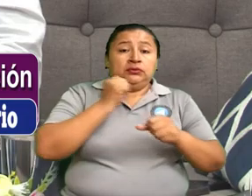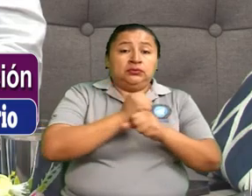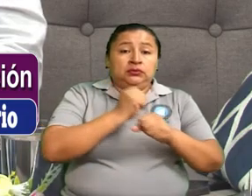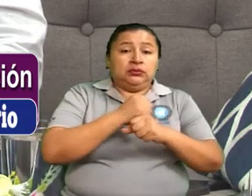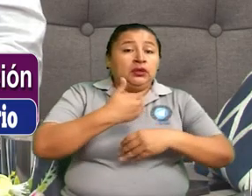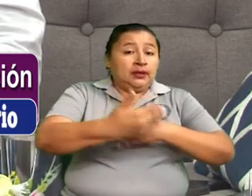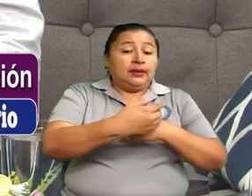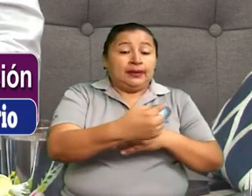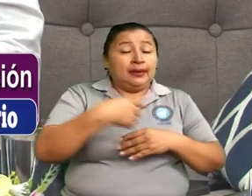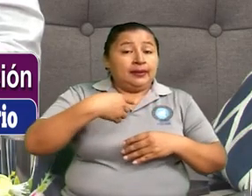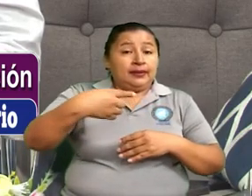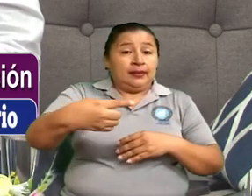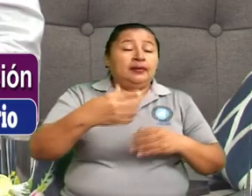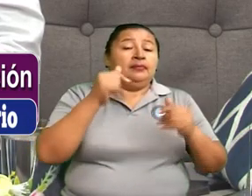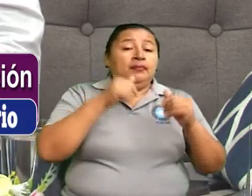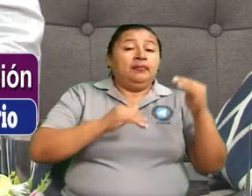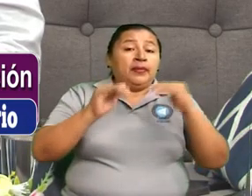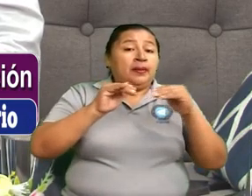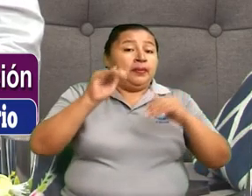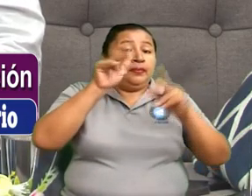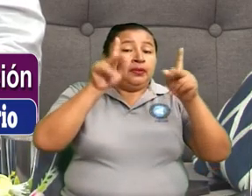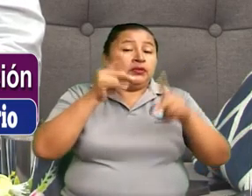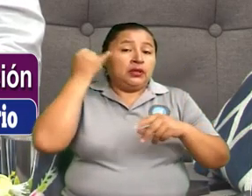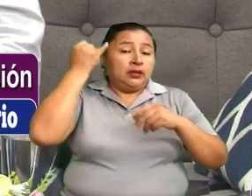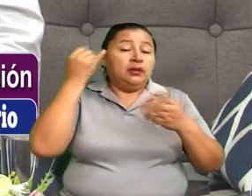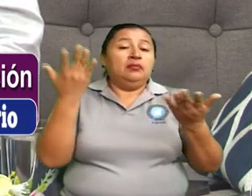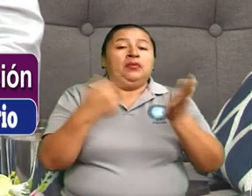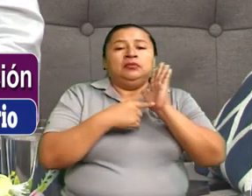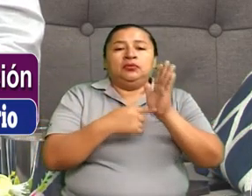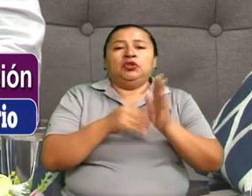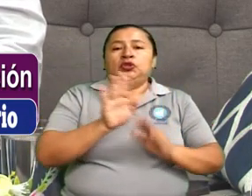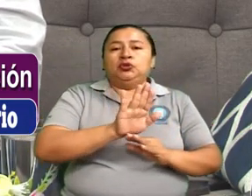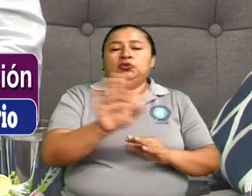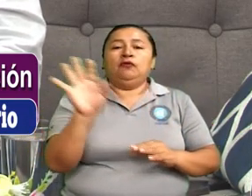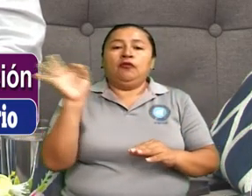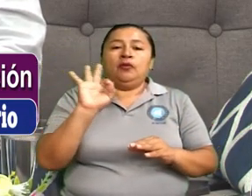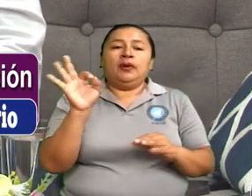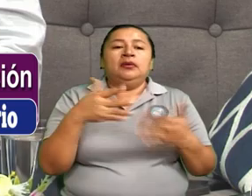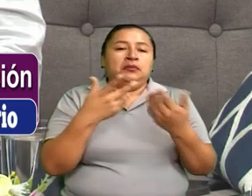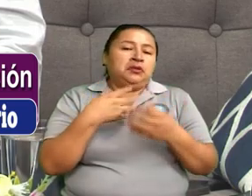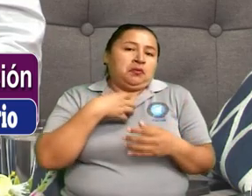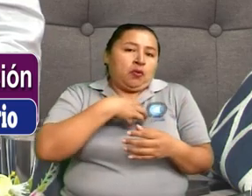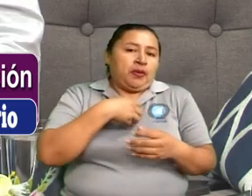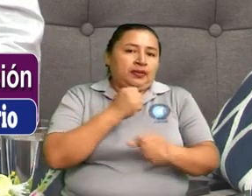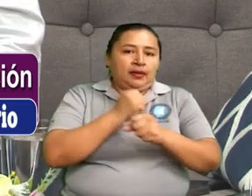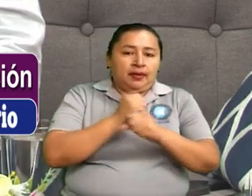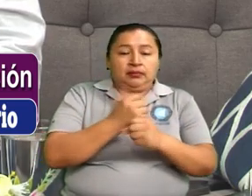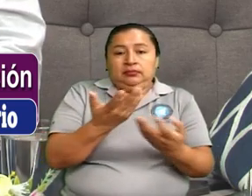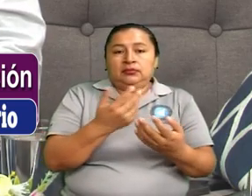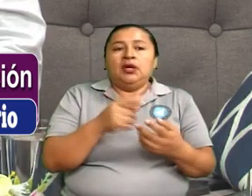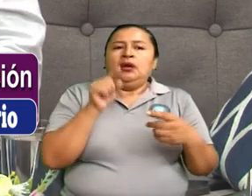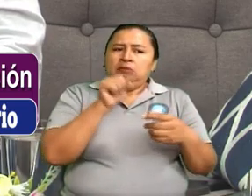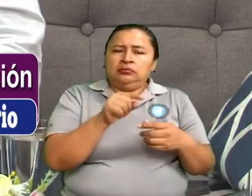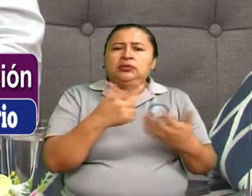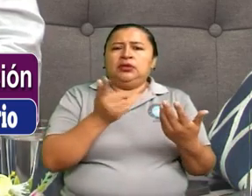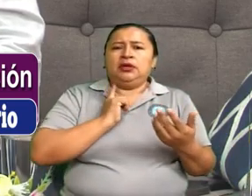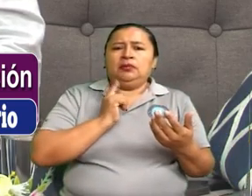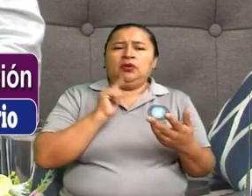donde cada día más emprendedores surgen para exponer su forma de ganarse la vida. Y ahí encontramos